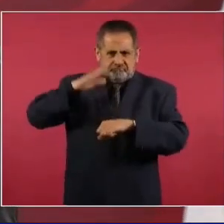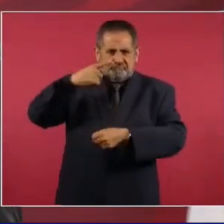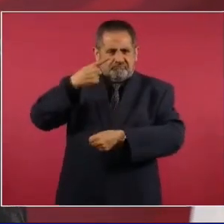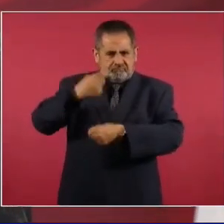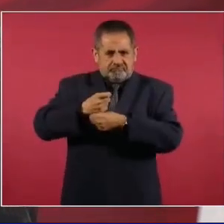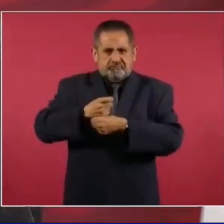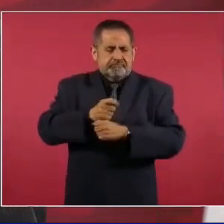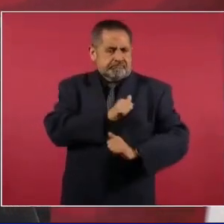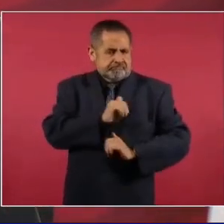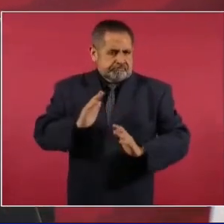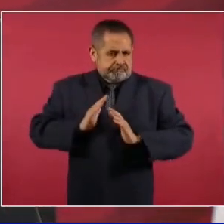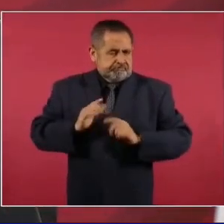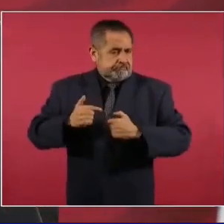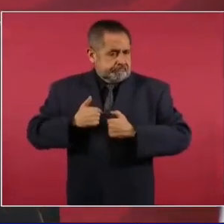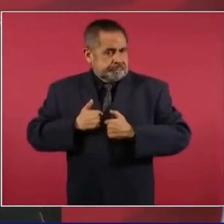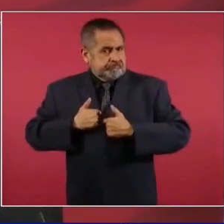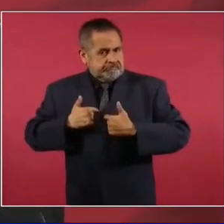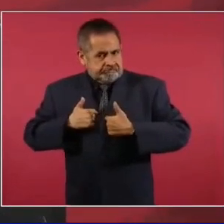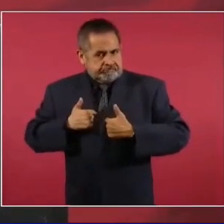supremo de las Fuerzas Armadas,